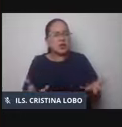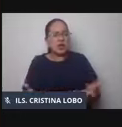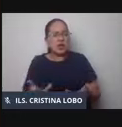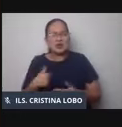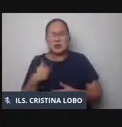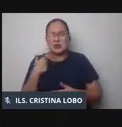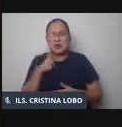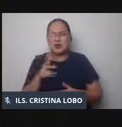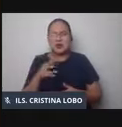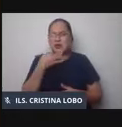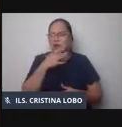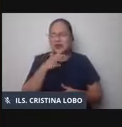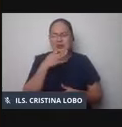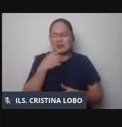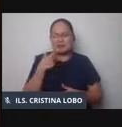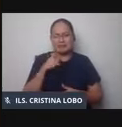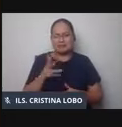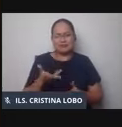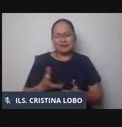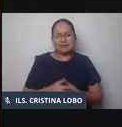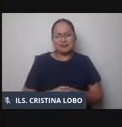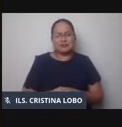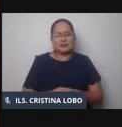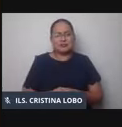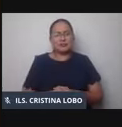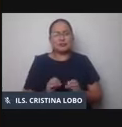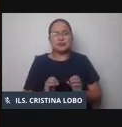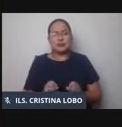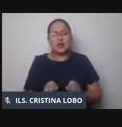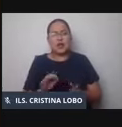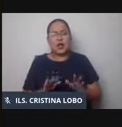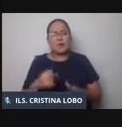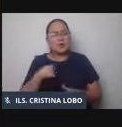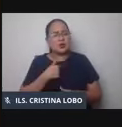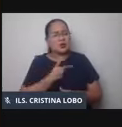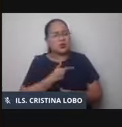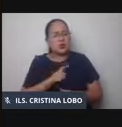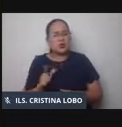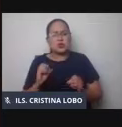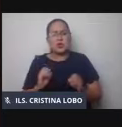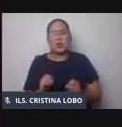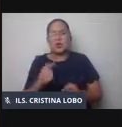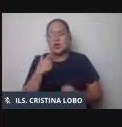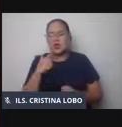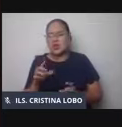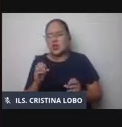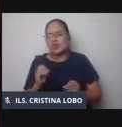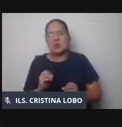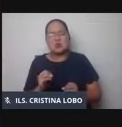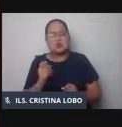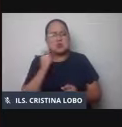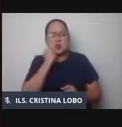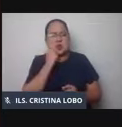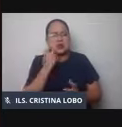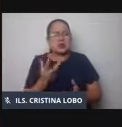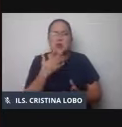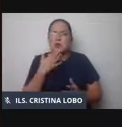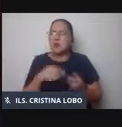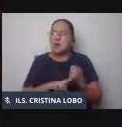quería, ¿no? Yo no quería, o no me gustó, o no quiero, no me importa, no tengo